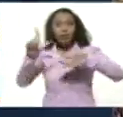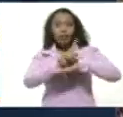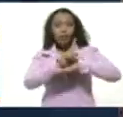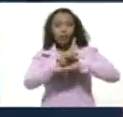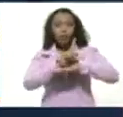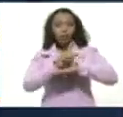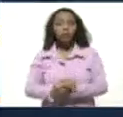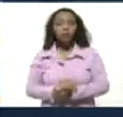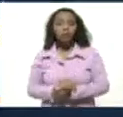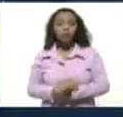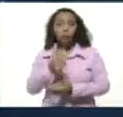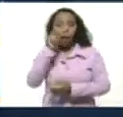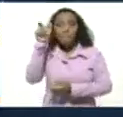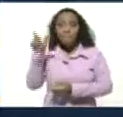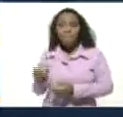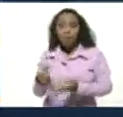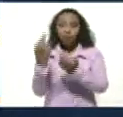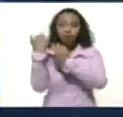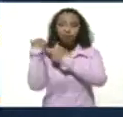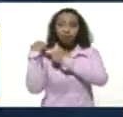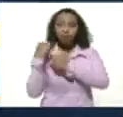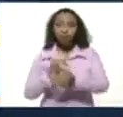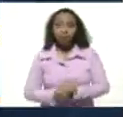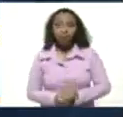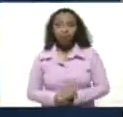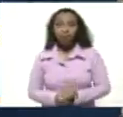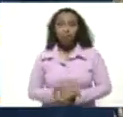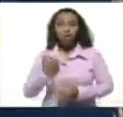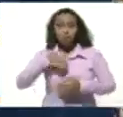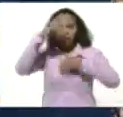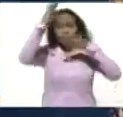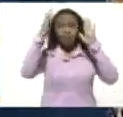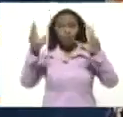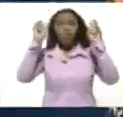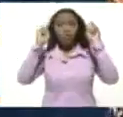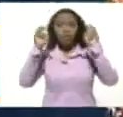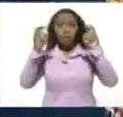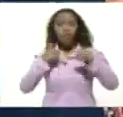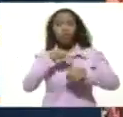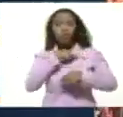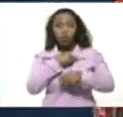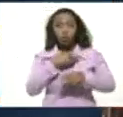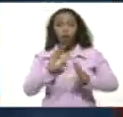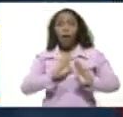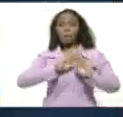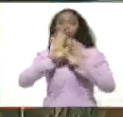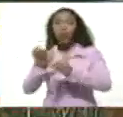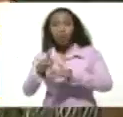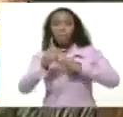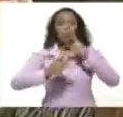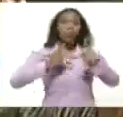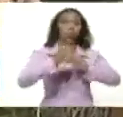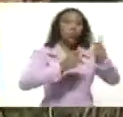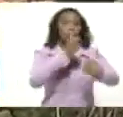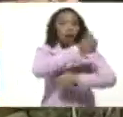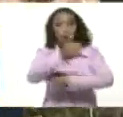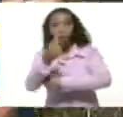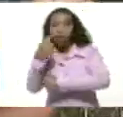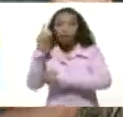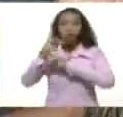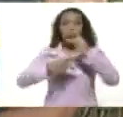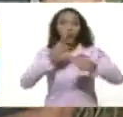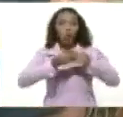Gregorio Gómez. Estamos atendiendo muchísimos temas, estamos aportando con los productores, con cada uno. Todo eso lo